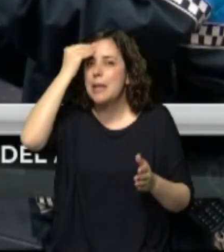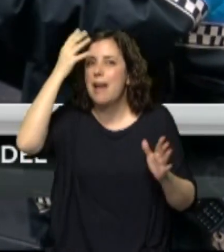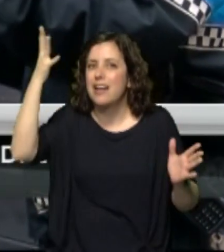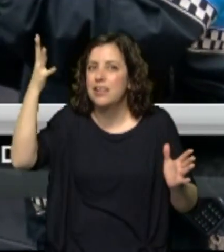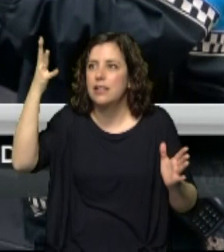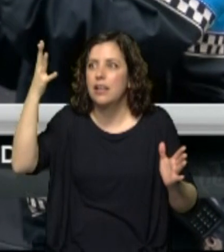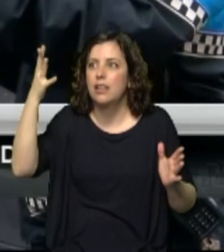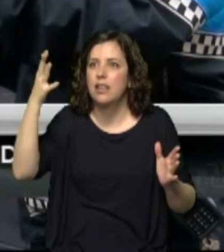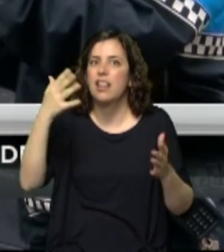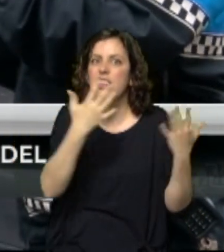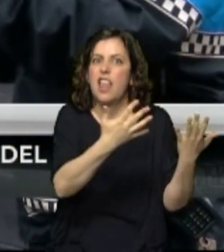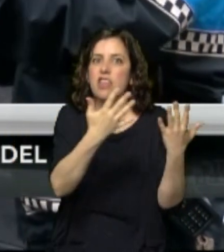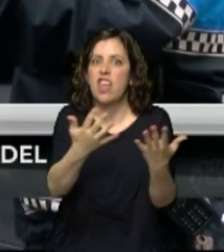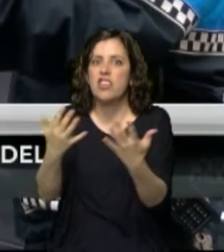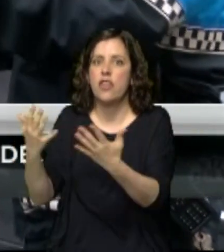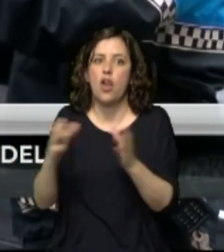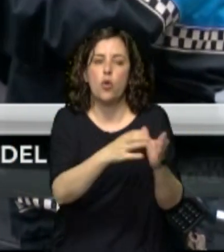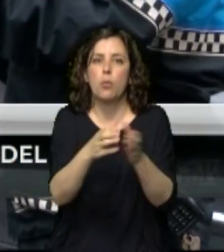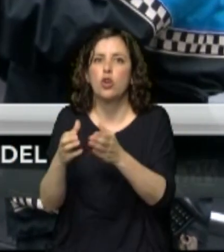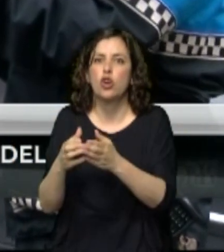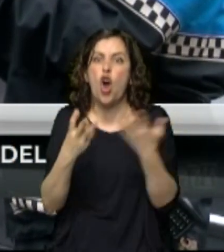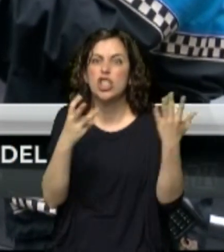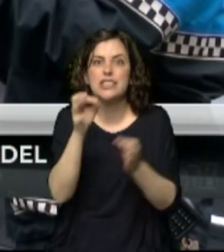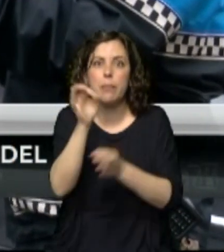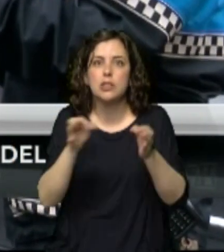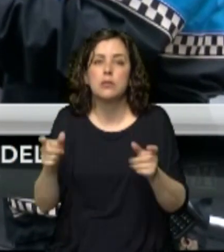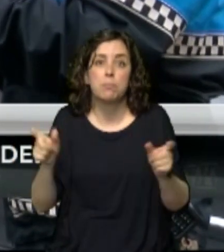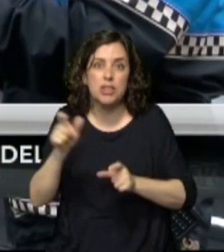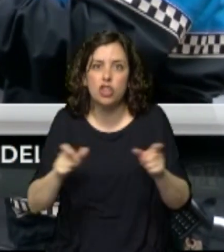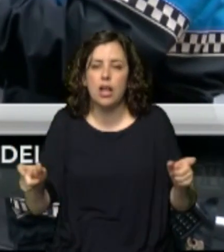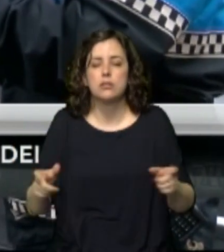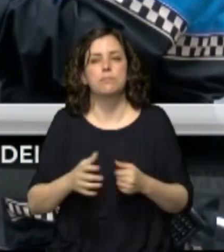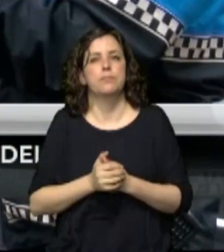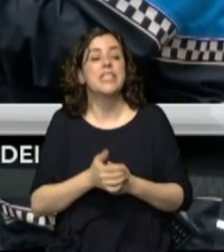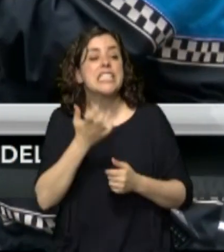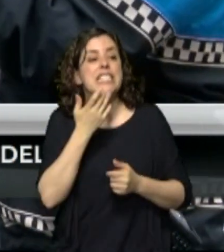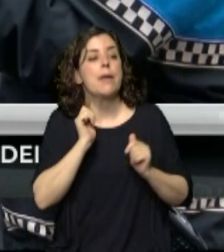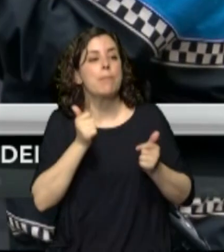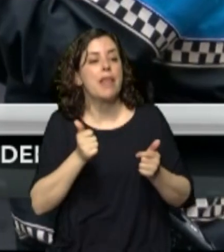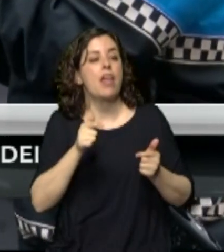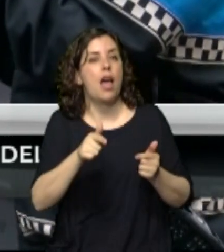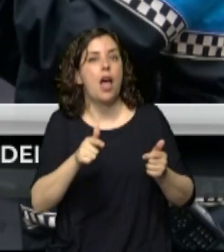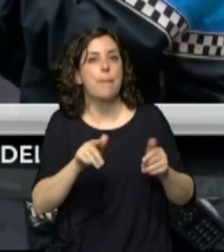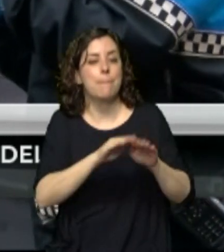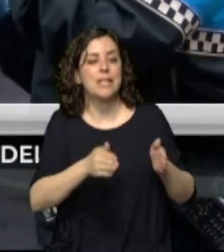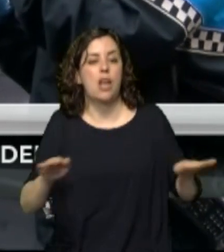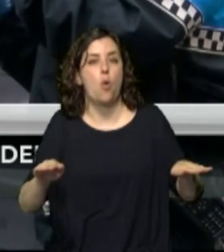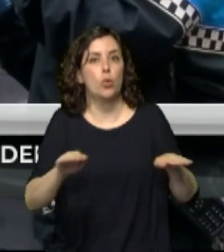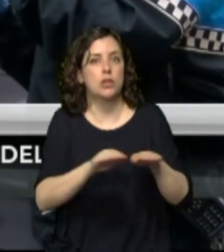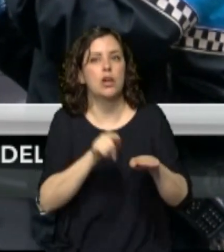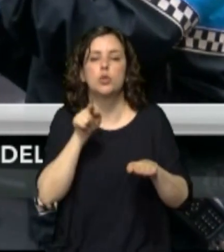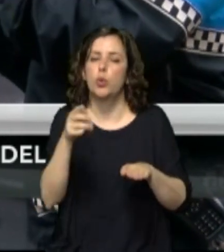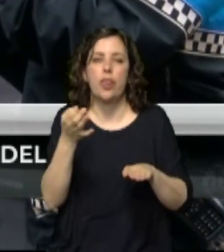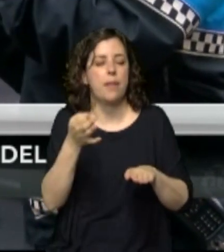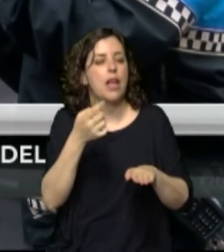a tener ahí fuera. Cuando te las empiecen a tocar o juntar o lo que sea, tienes que controlar para que, por un lado, no se supere ese límite de 10